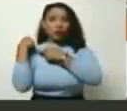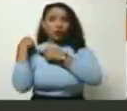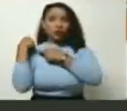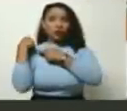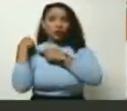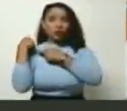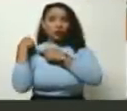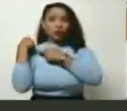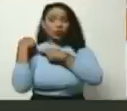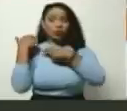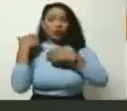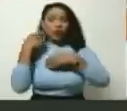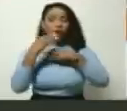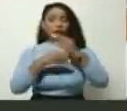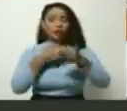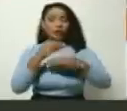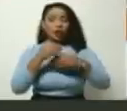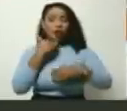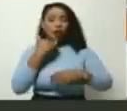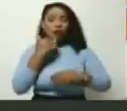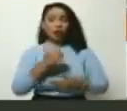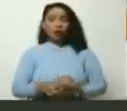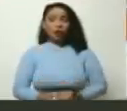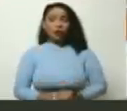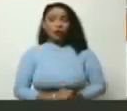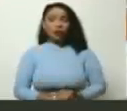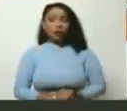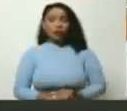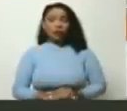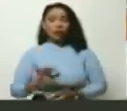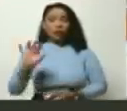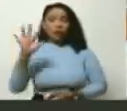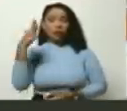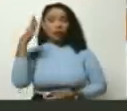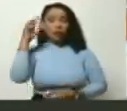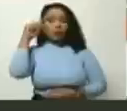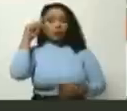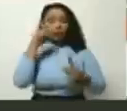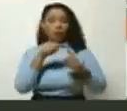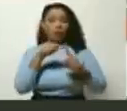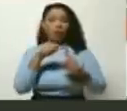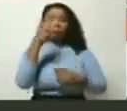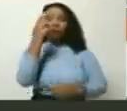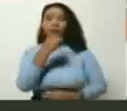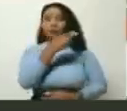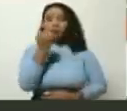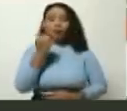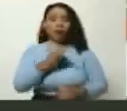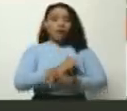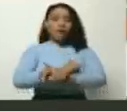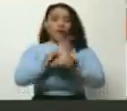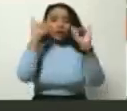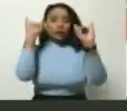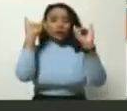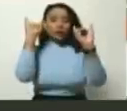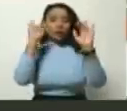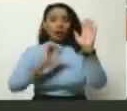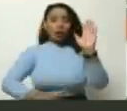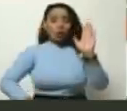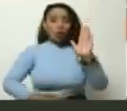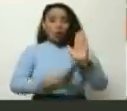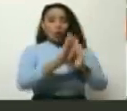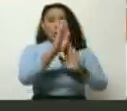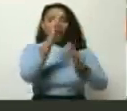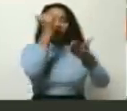que hubiere lugar. 5. Compromiso final. El desarrollo de